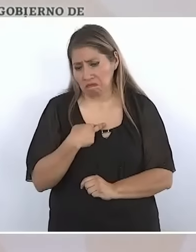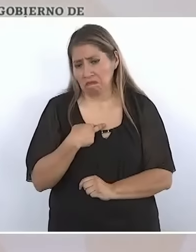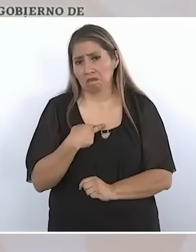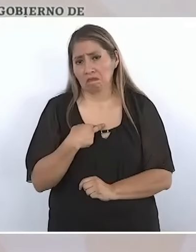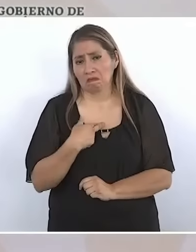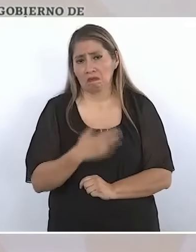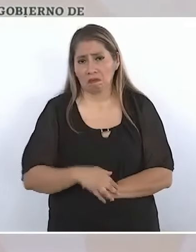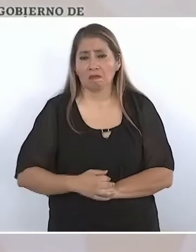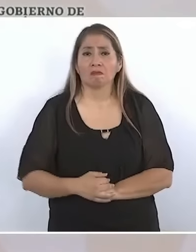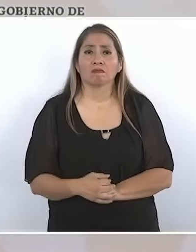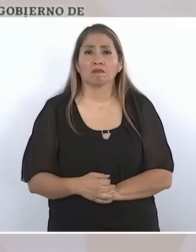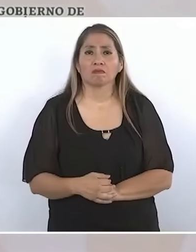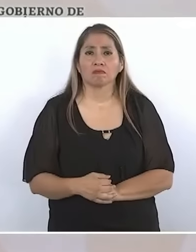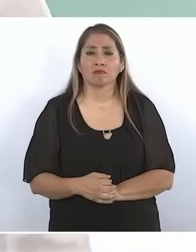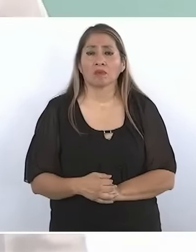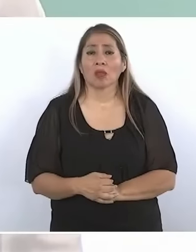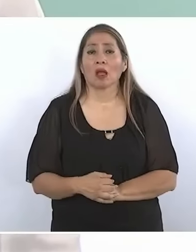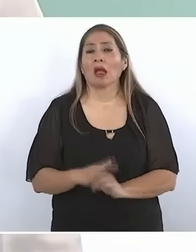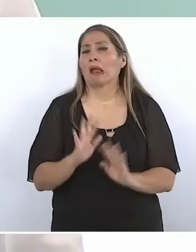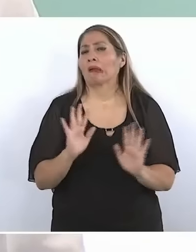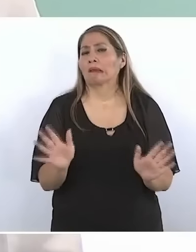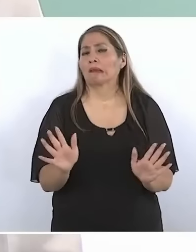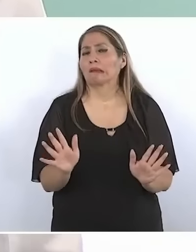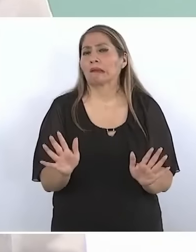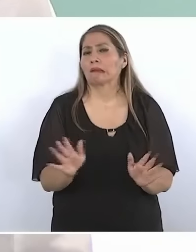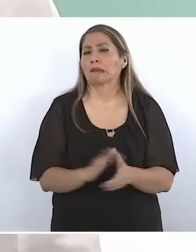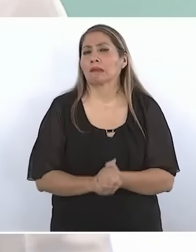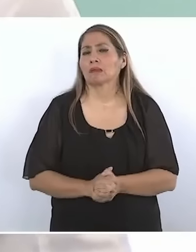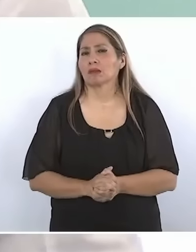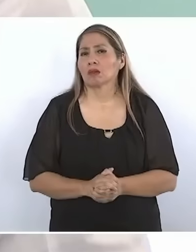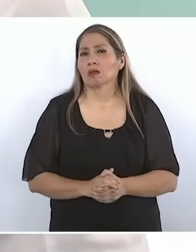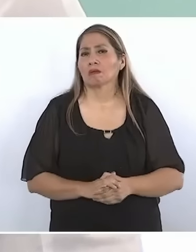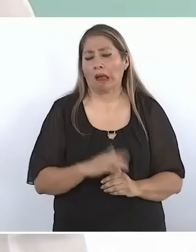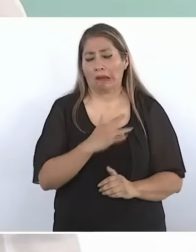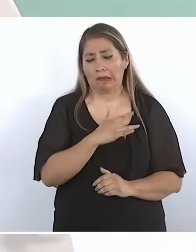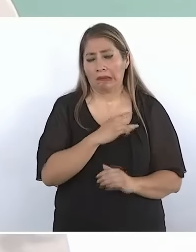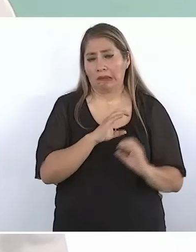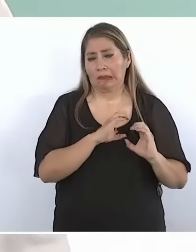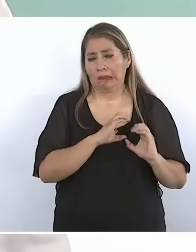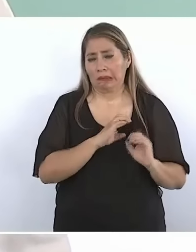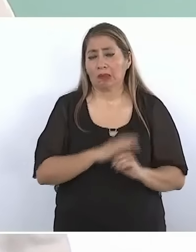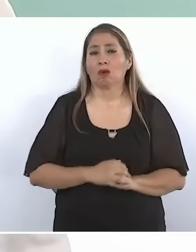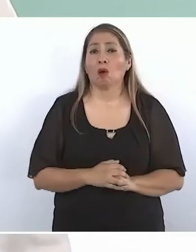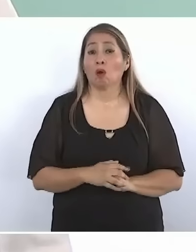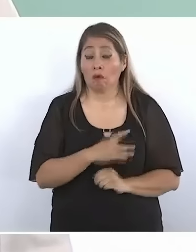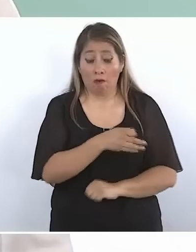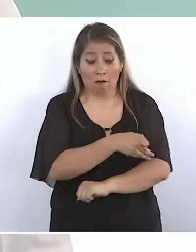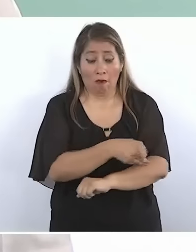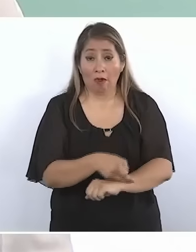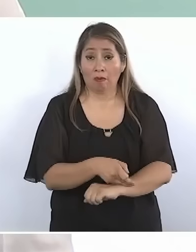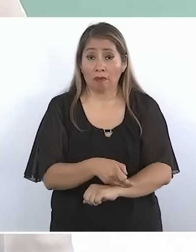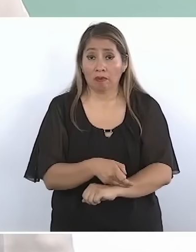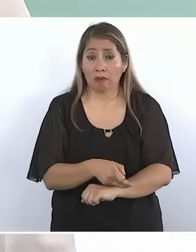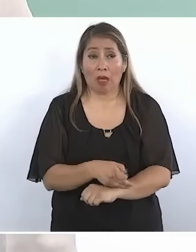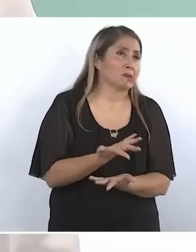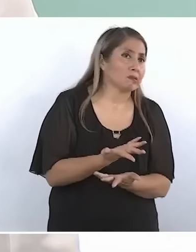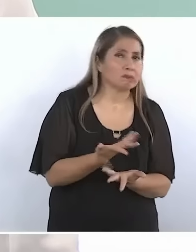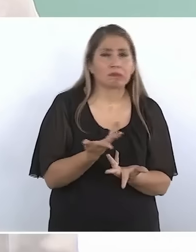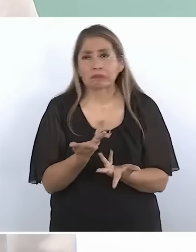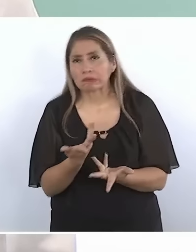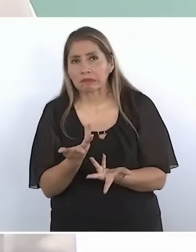responden, piensen qué hacer. Y así con todo el corazón, hubieron familias que decían,